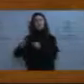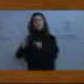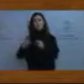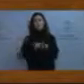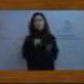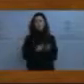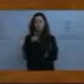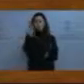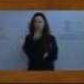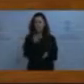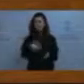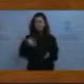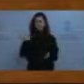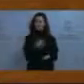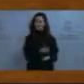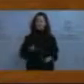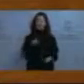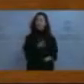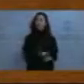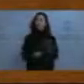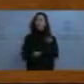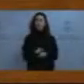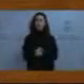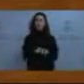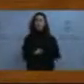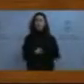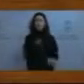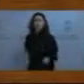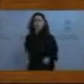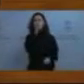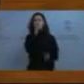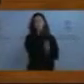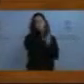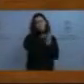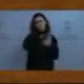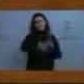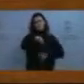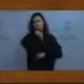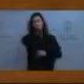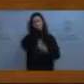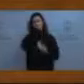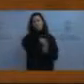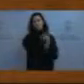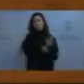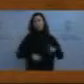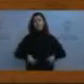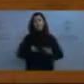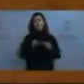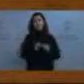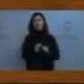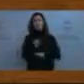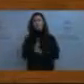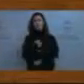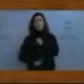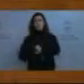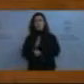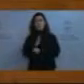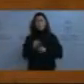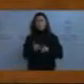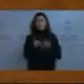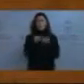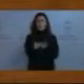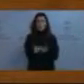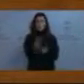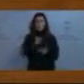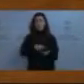escolar, eso lo tenían ustedes, dice usted que están en ello, en el programa electoral. Pues cuando acabe, se acabará la legislatura y entonces ya no habrá plan escolar. Pero